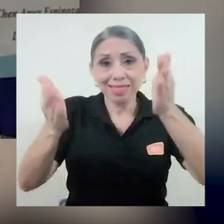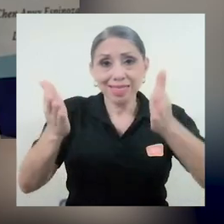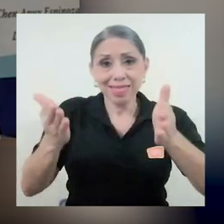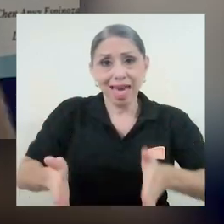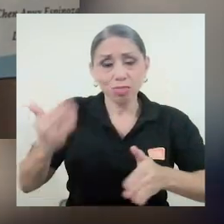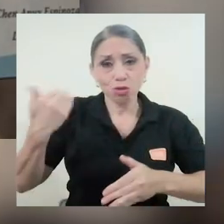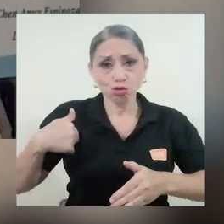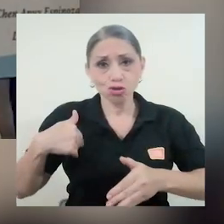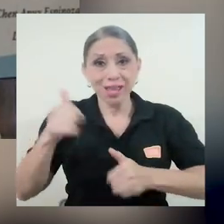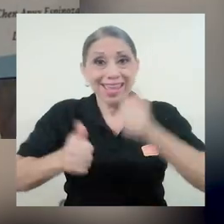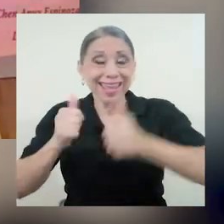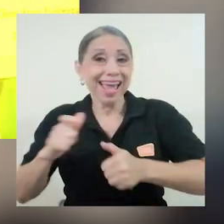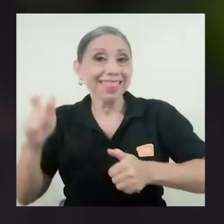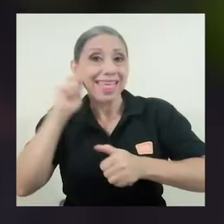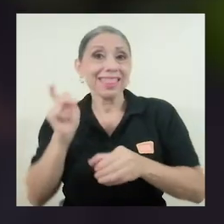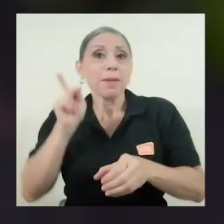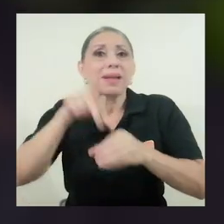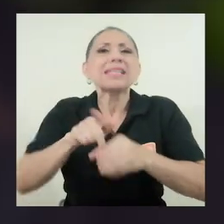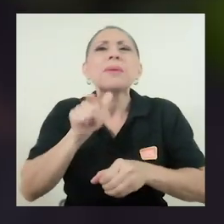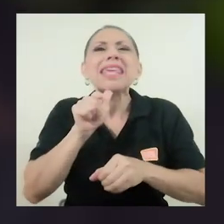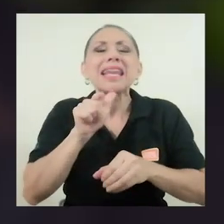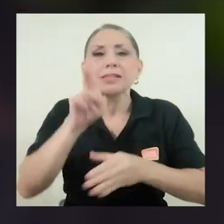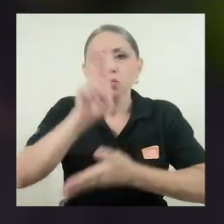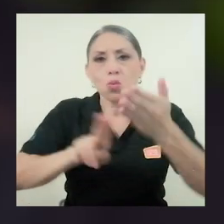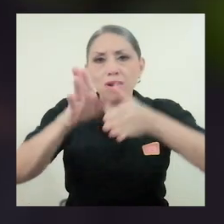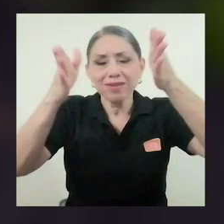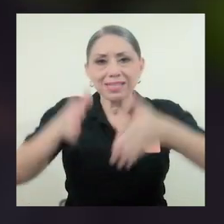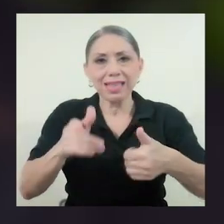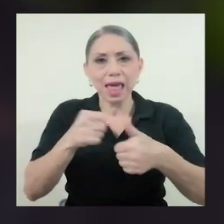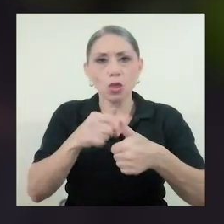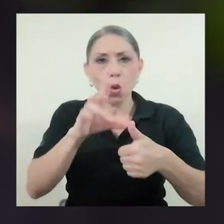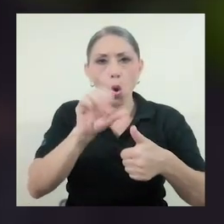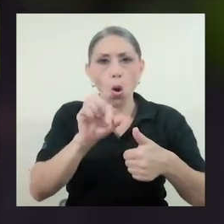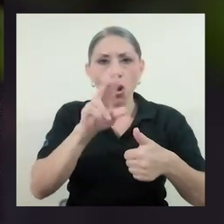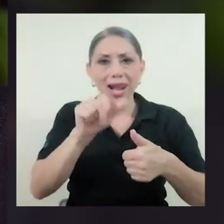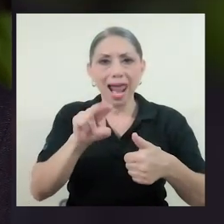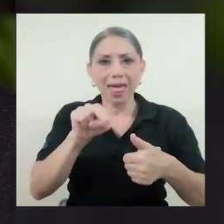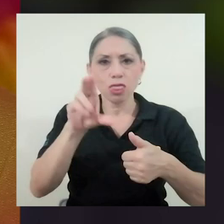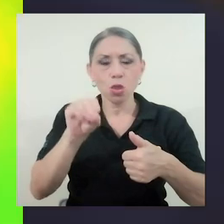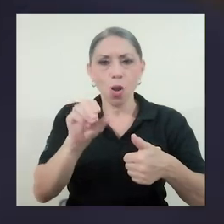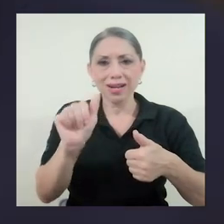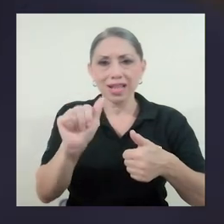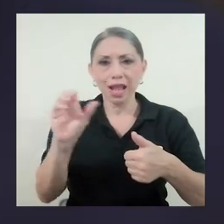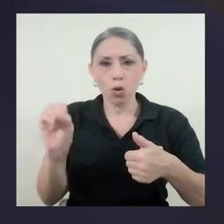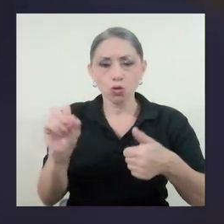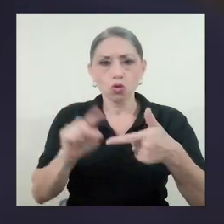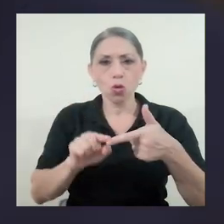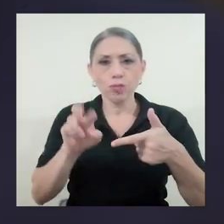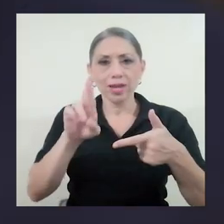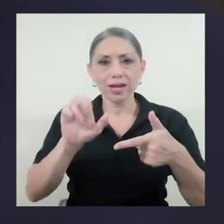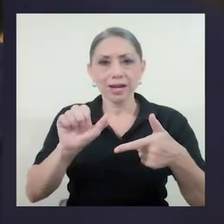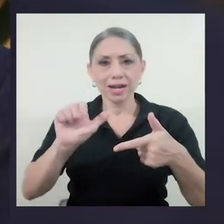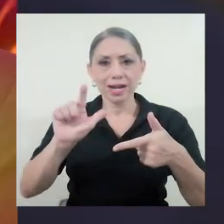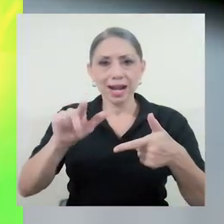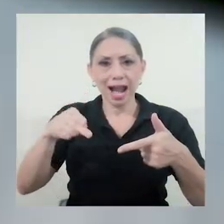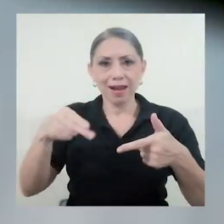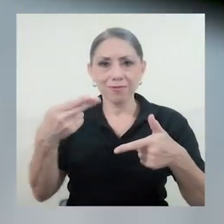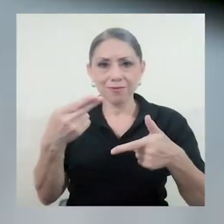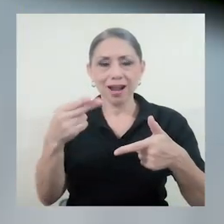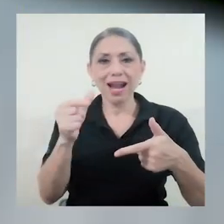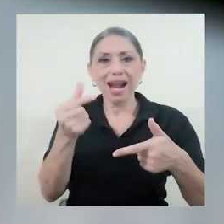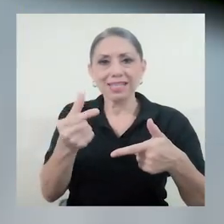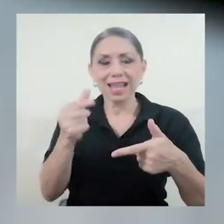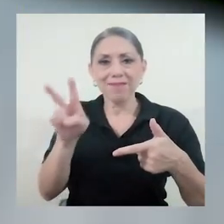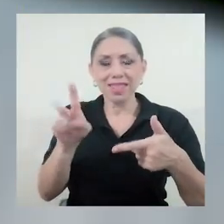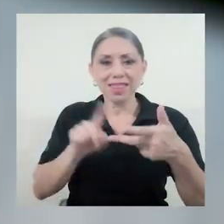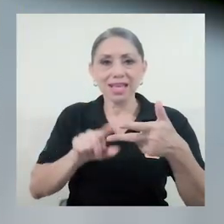en este proceso electoral son los académicos Orlando Arrieta Orozco, Ralph García Vindas,